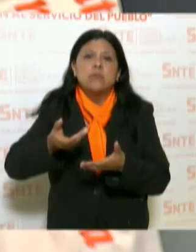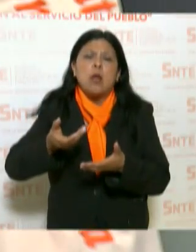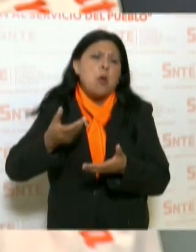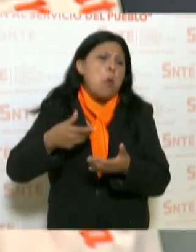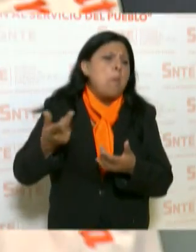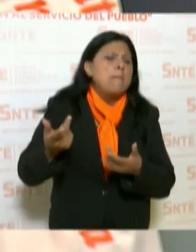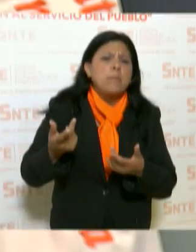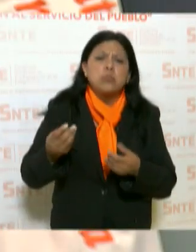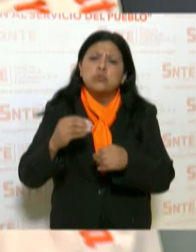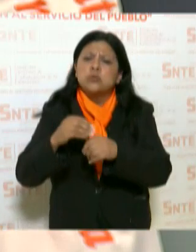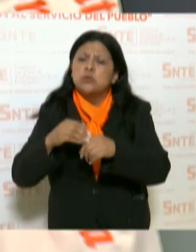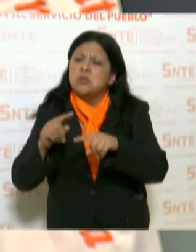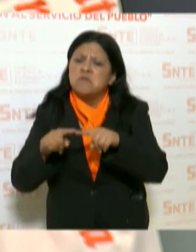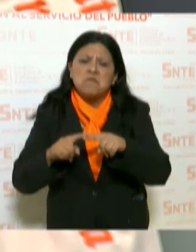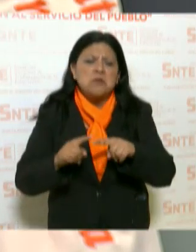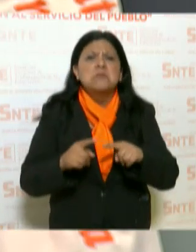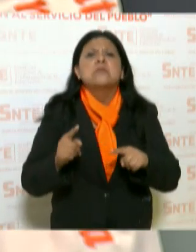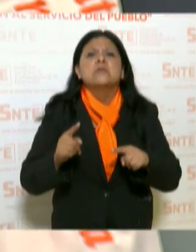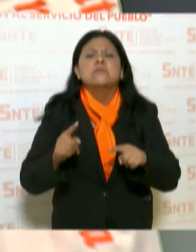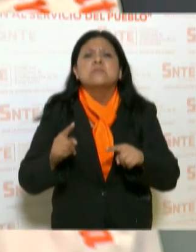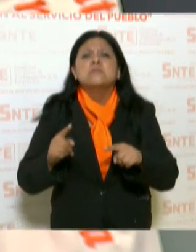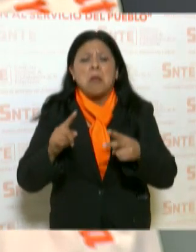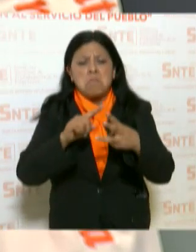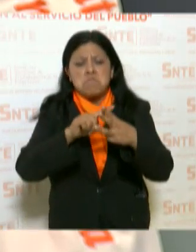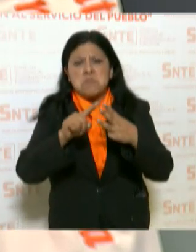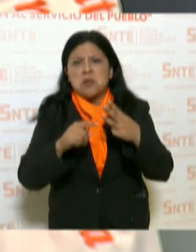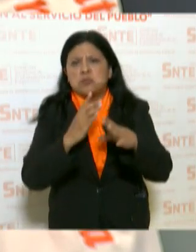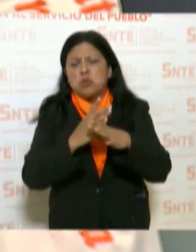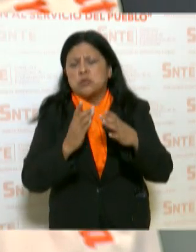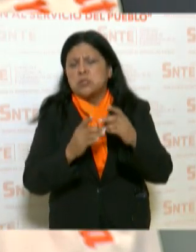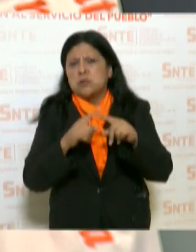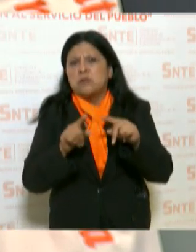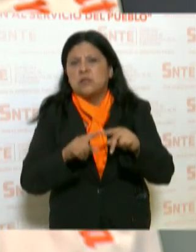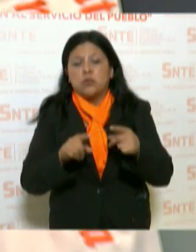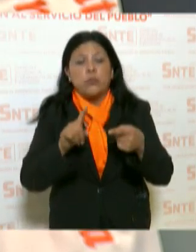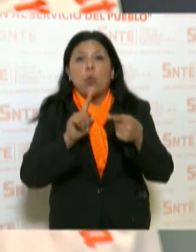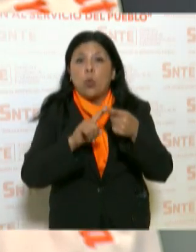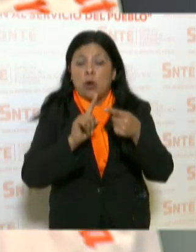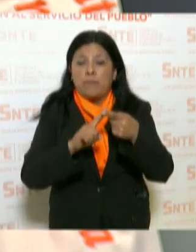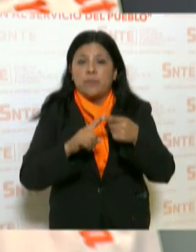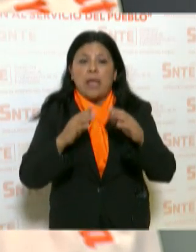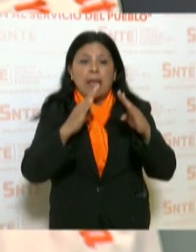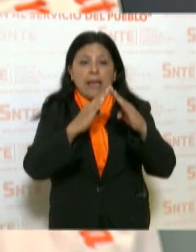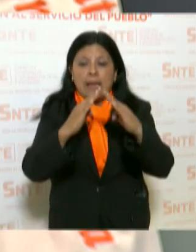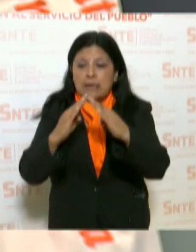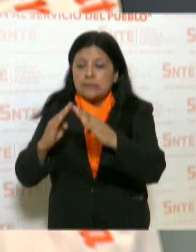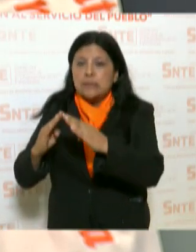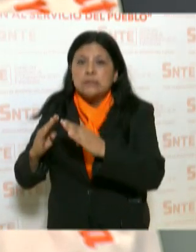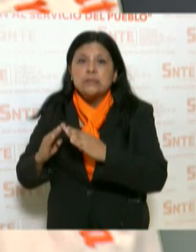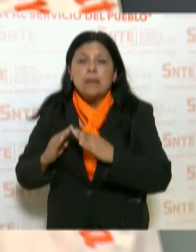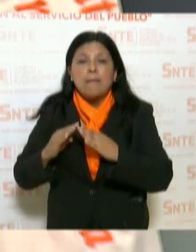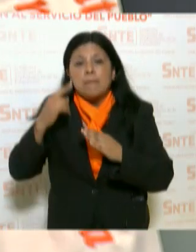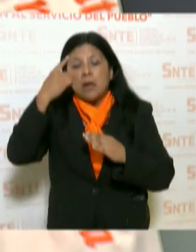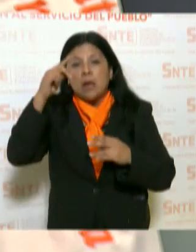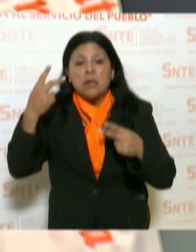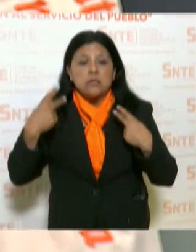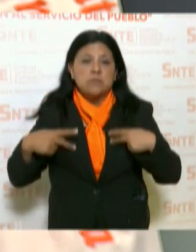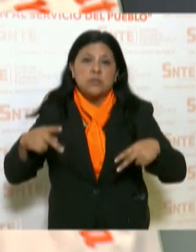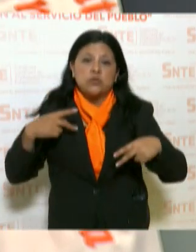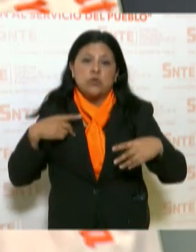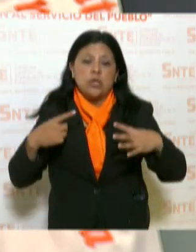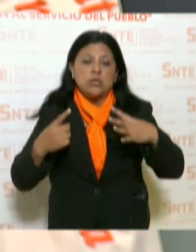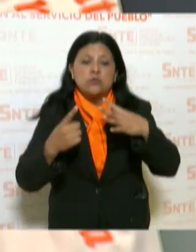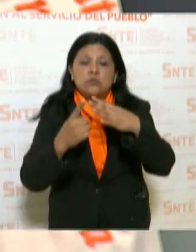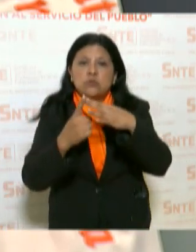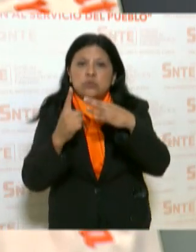invertimos en tres cosas. Se crearon unas casas para proteger a los migrantes que